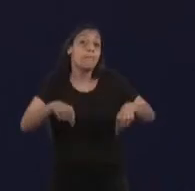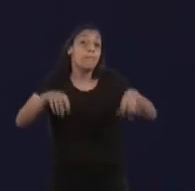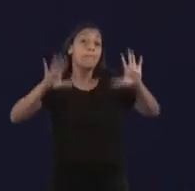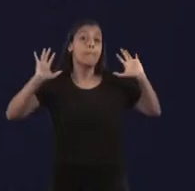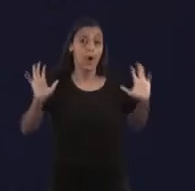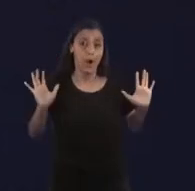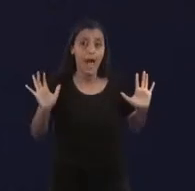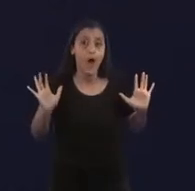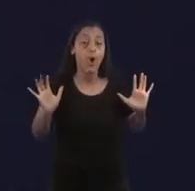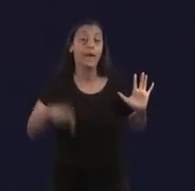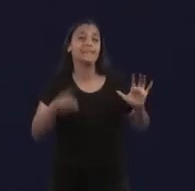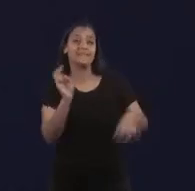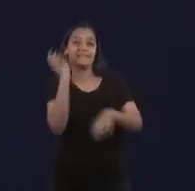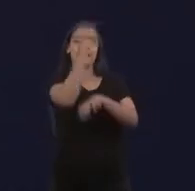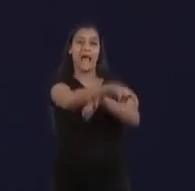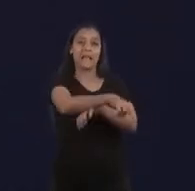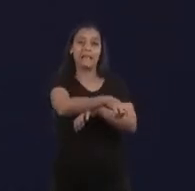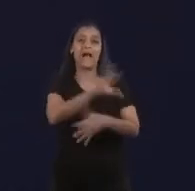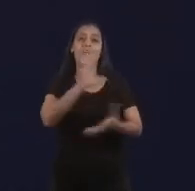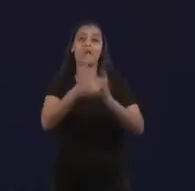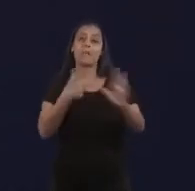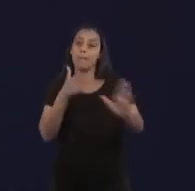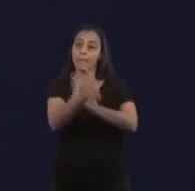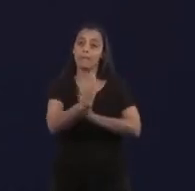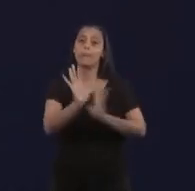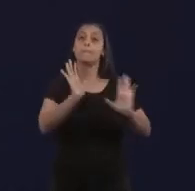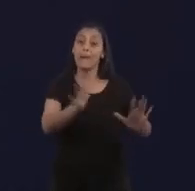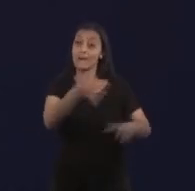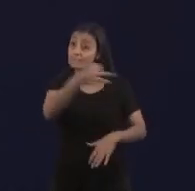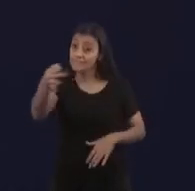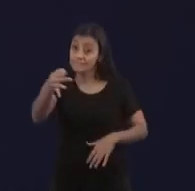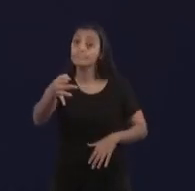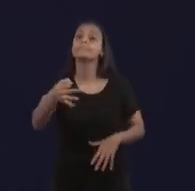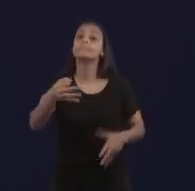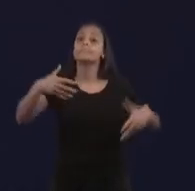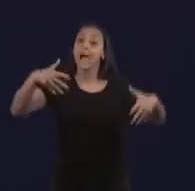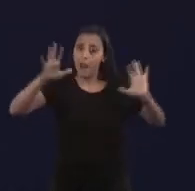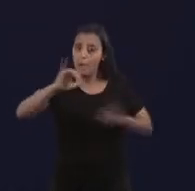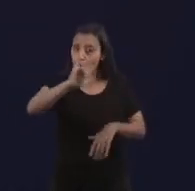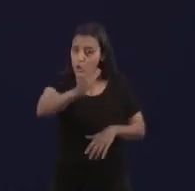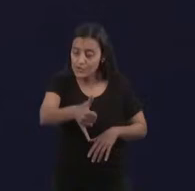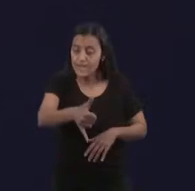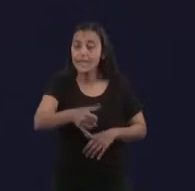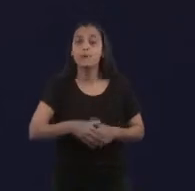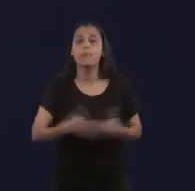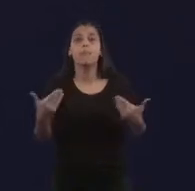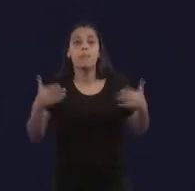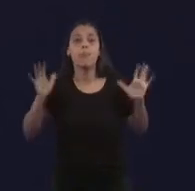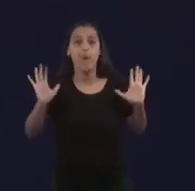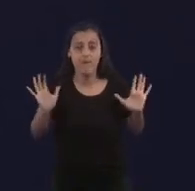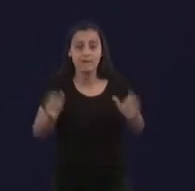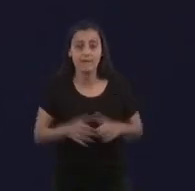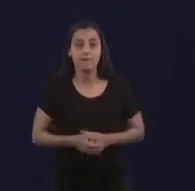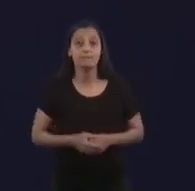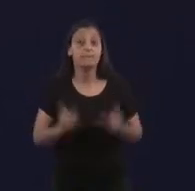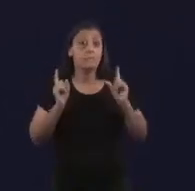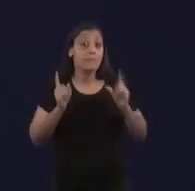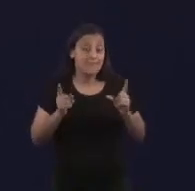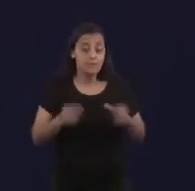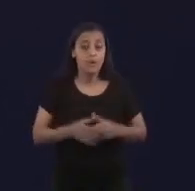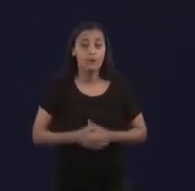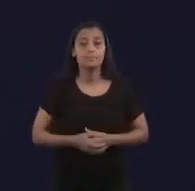hacen adelantar un poco la agenda, pero efectivamente cabe la posibilidad de que se traslade